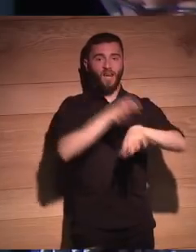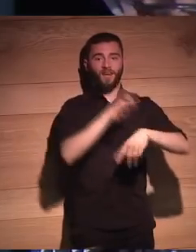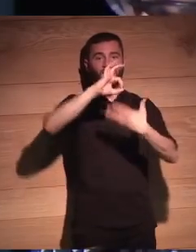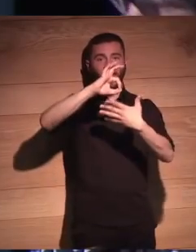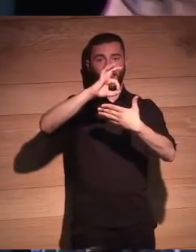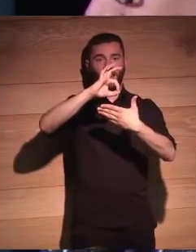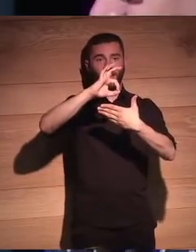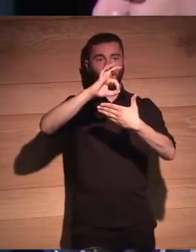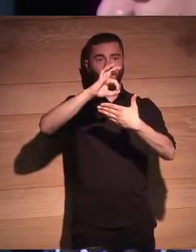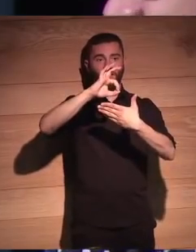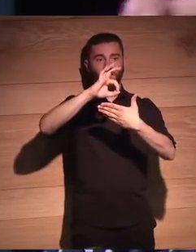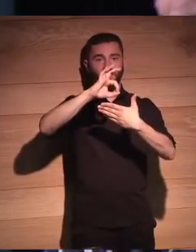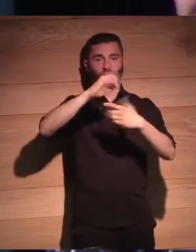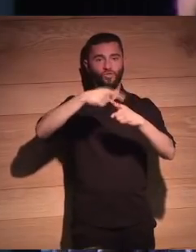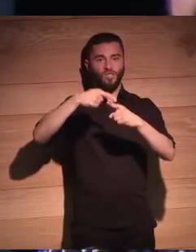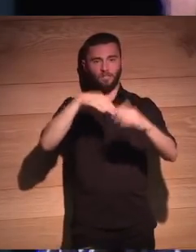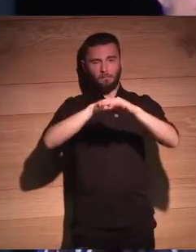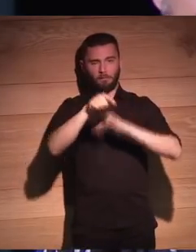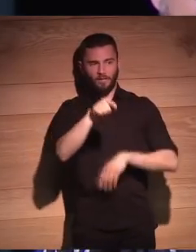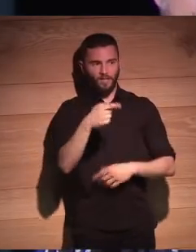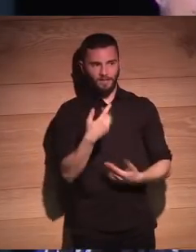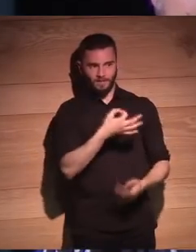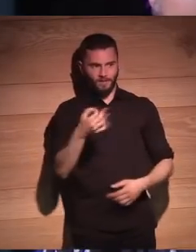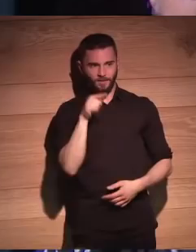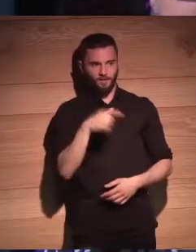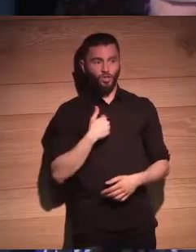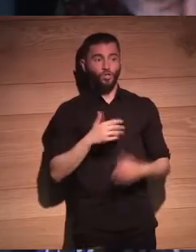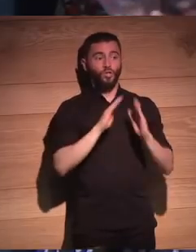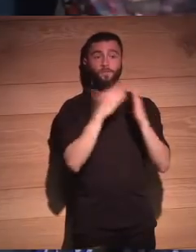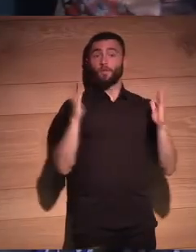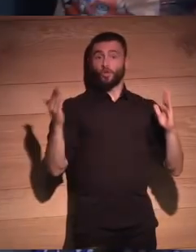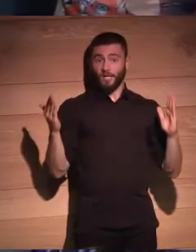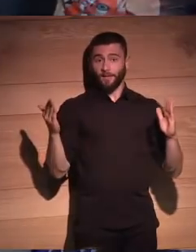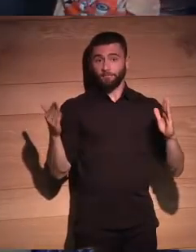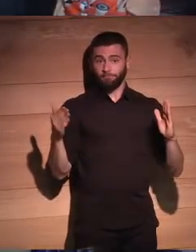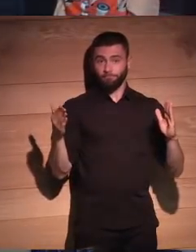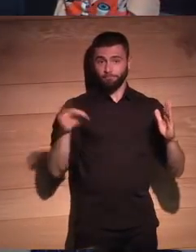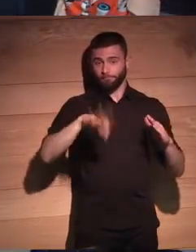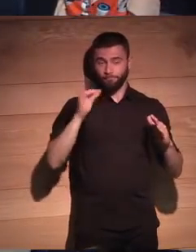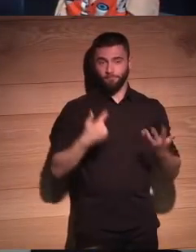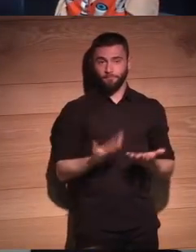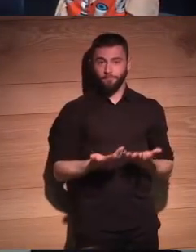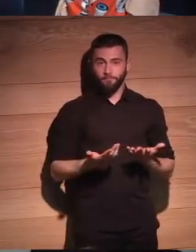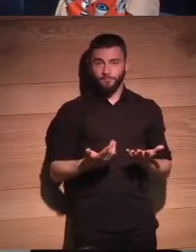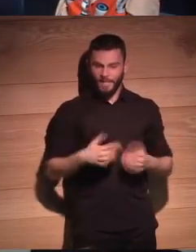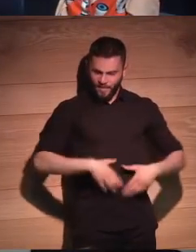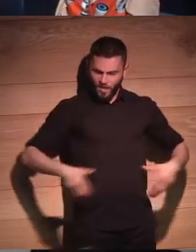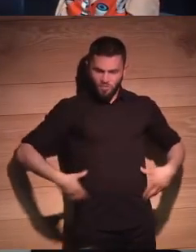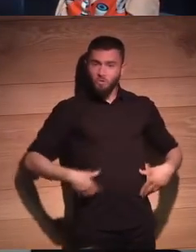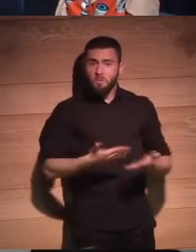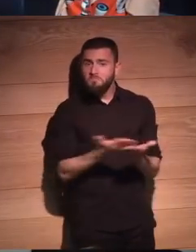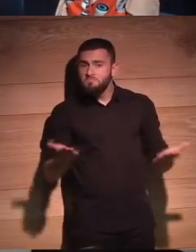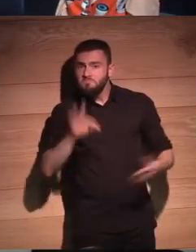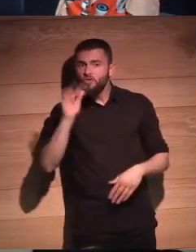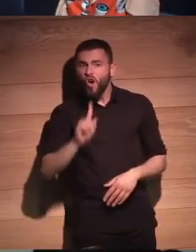es donde se mete ahí a su Un cosa. precioso reloj de pared, sí, señor. La biblioteca. Eso. ¿Nadie se queda con el cinturón? Ni siquiera tú.